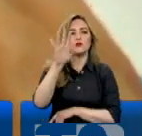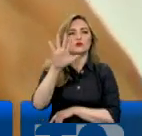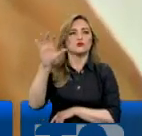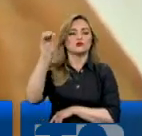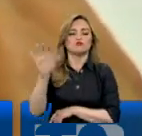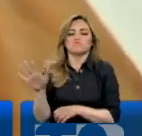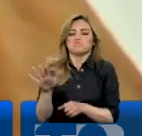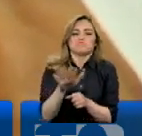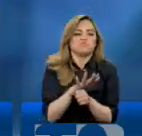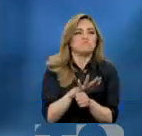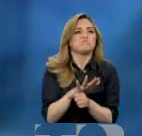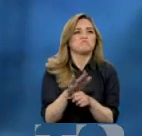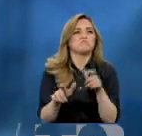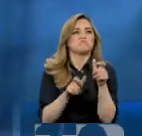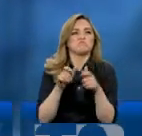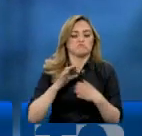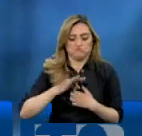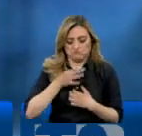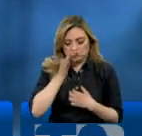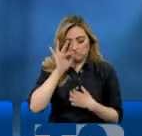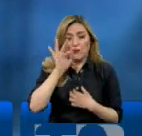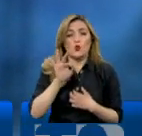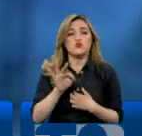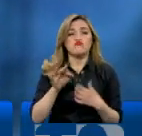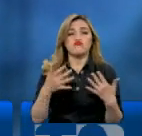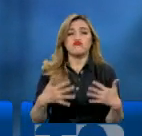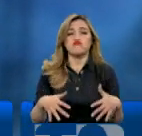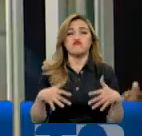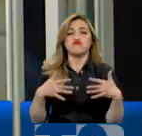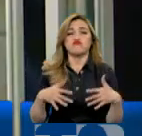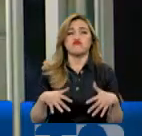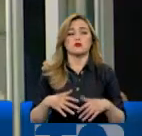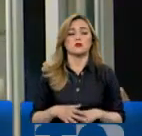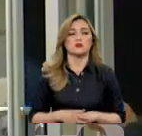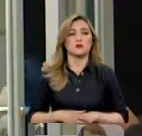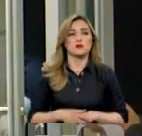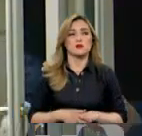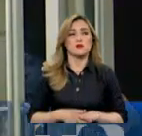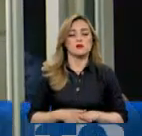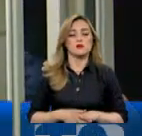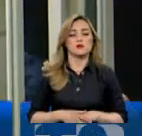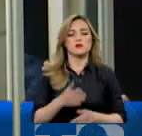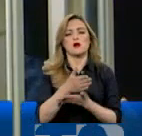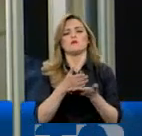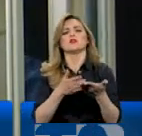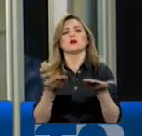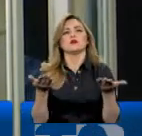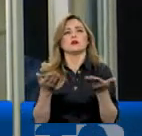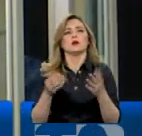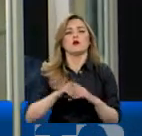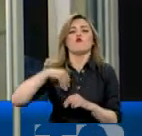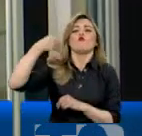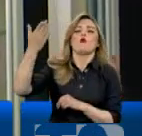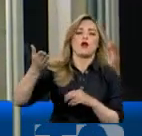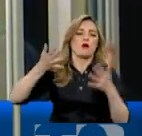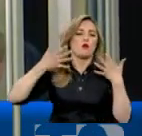están ocupadas, y todas por pacientes con coronavirus cuyo cuadro clínico es crítico. La mitad más o menos son de fuera de